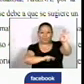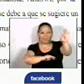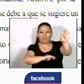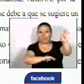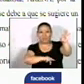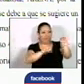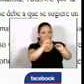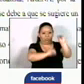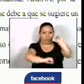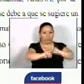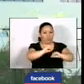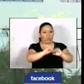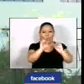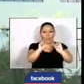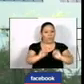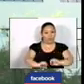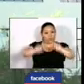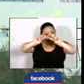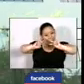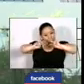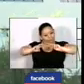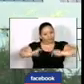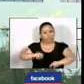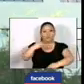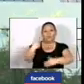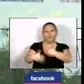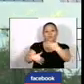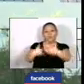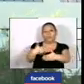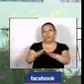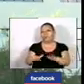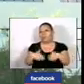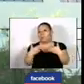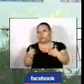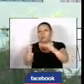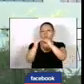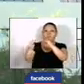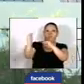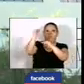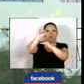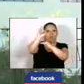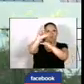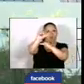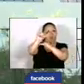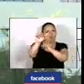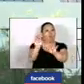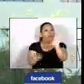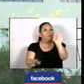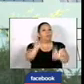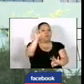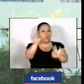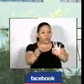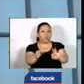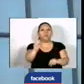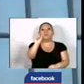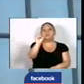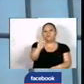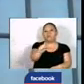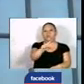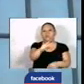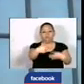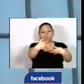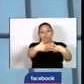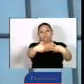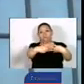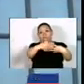y ello impide su examen en este proceso por intentar que la sala haga un juicio sobre la constitucionalidad de un